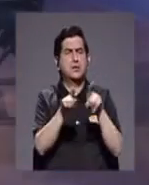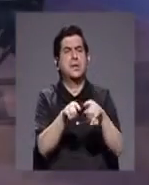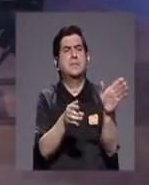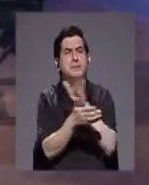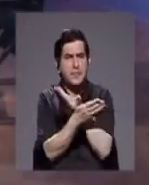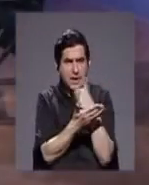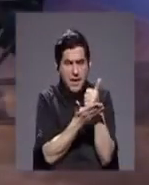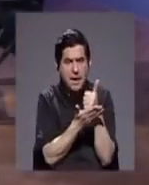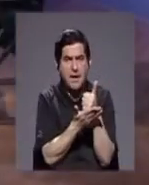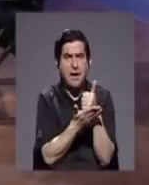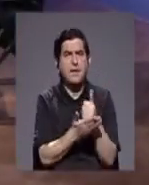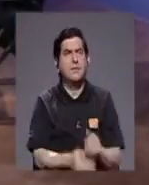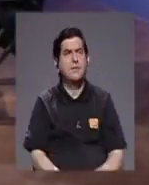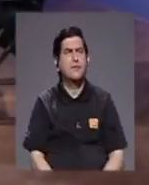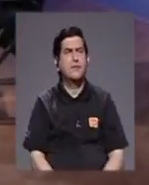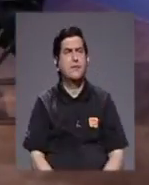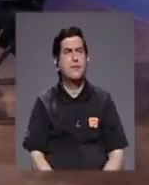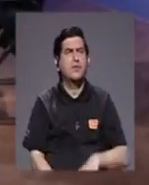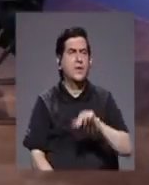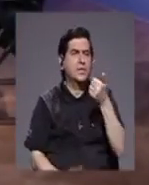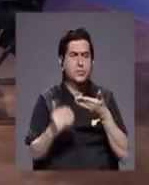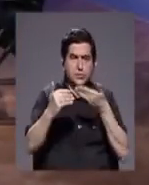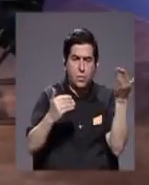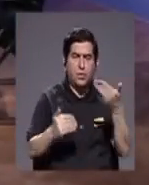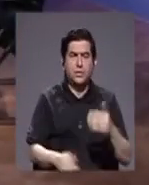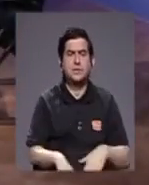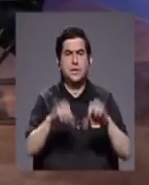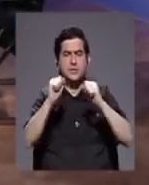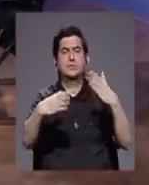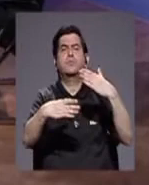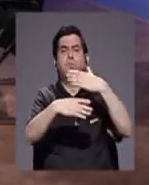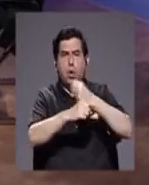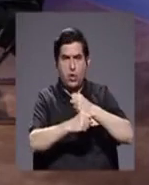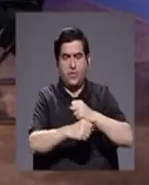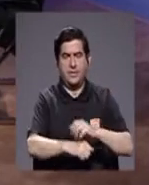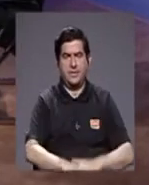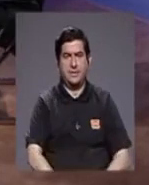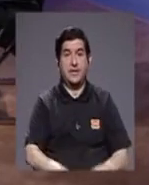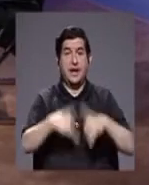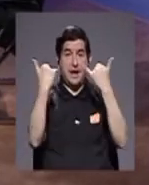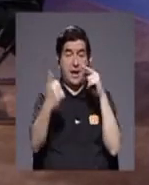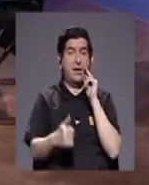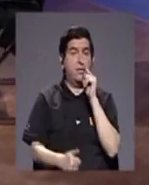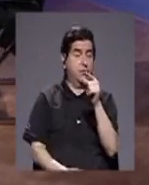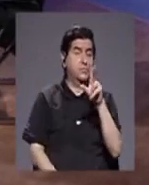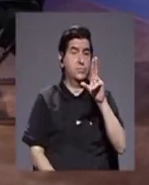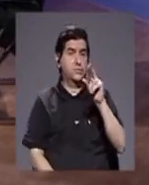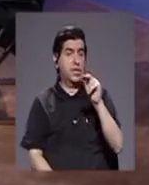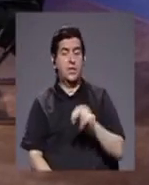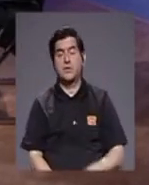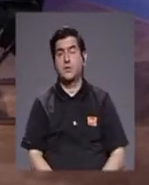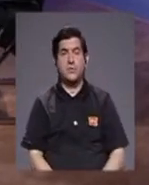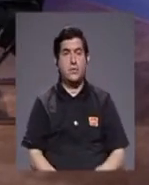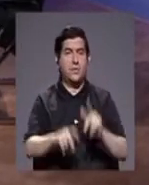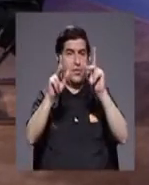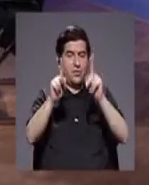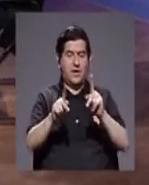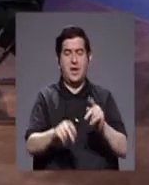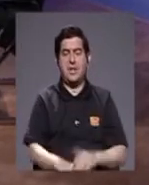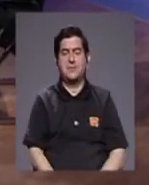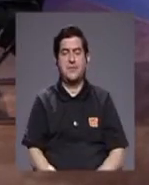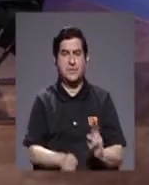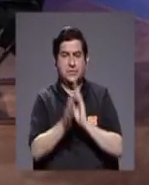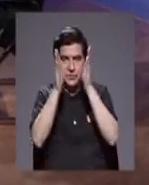alguna... ¿Qué otras cosas se podrían hacer? Y ahora usted ya no es el paciente mío,